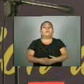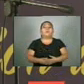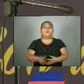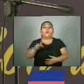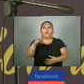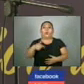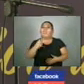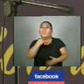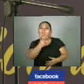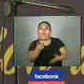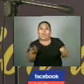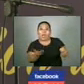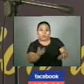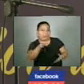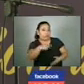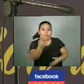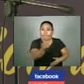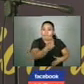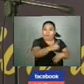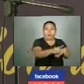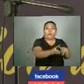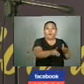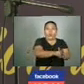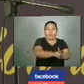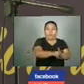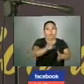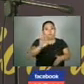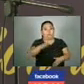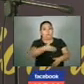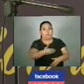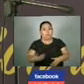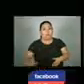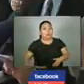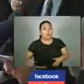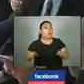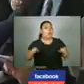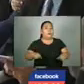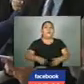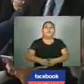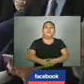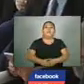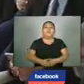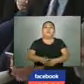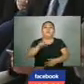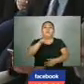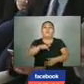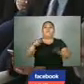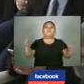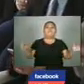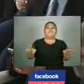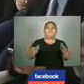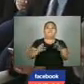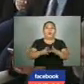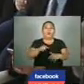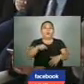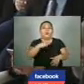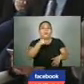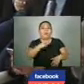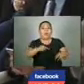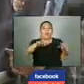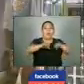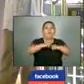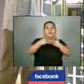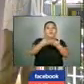por hoy solo la tienen los diputados y el presidente de la República a través de los ministros. El encuentro se realizó con la Asociación de